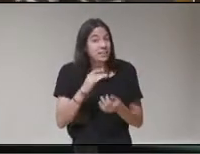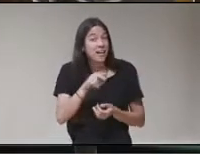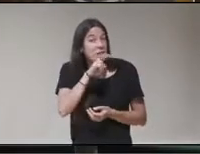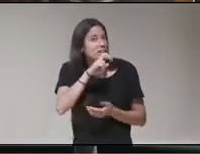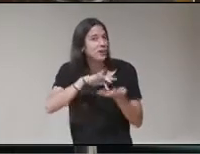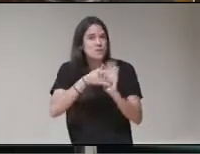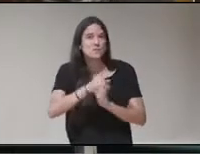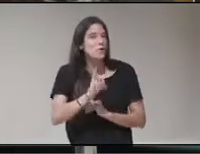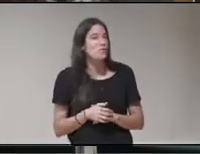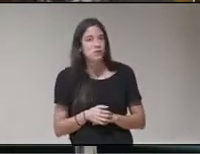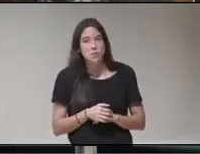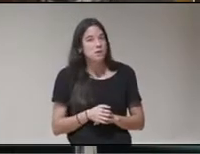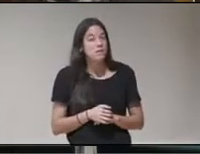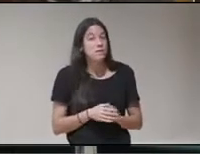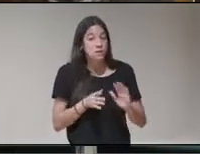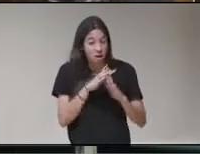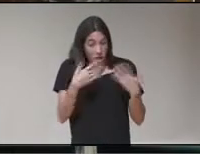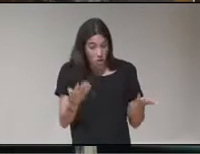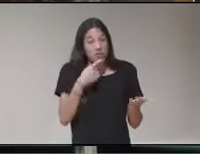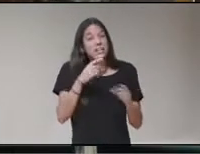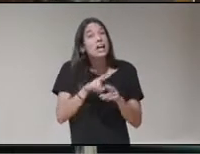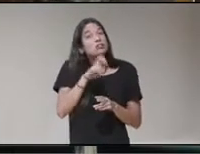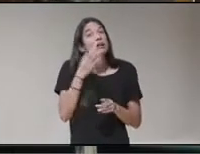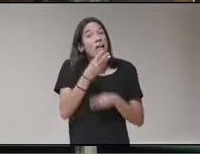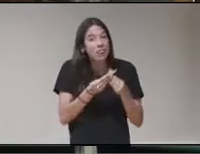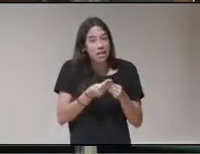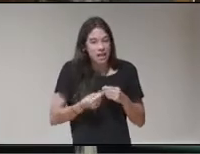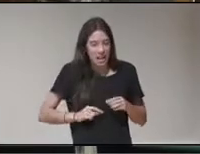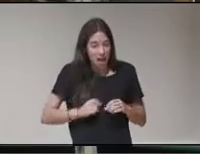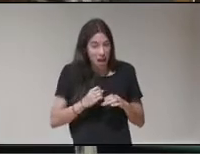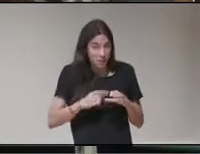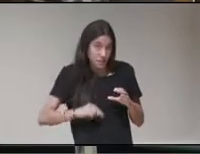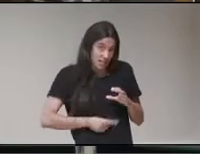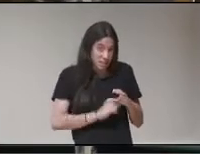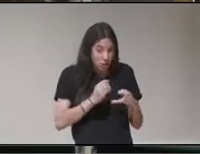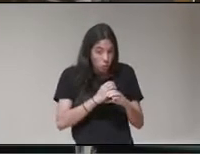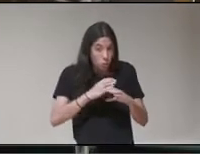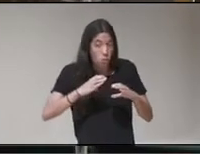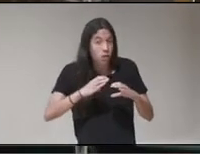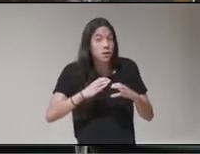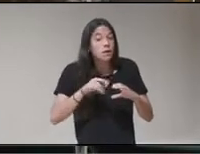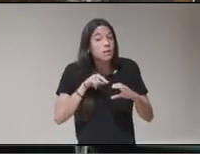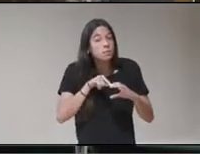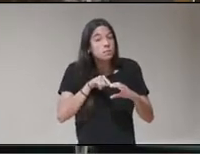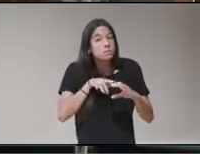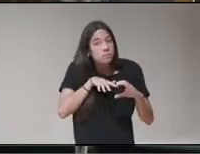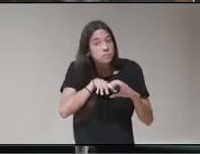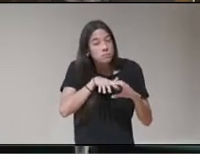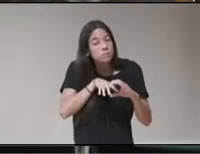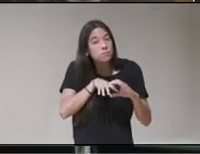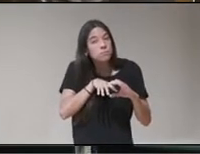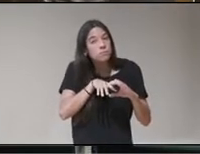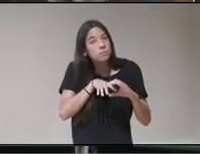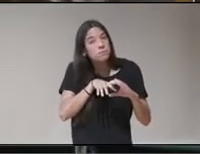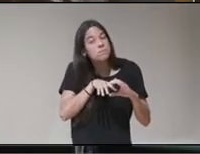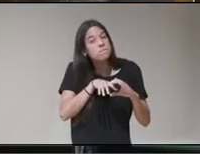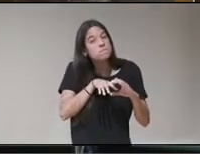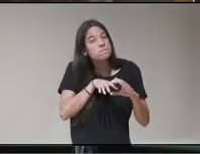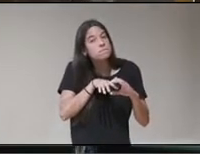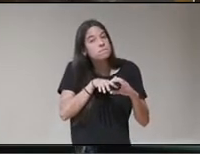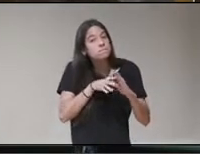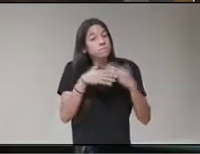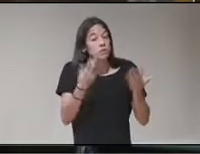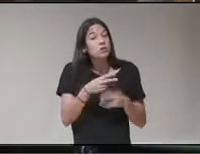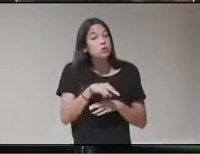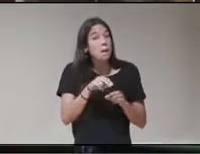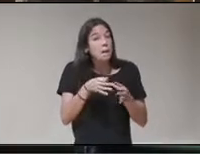Por consiguiente, aquel oxígeno pasa a la luz intestinal. Y al pasar a la luz intestinal, dado que los microorganismos que viven en